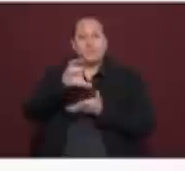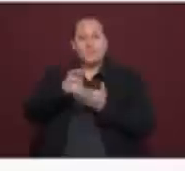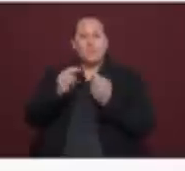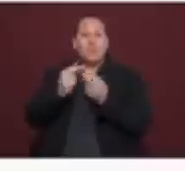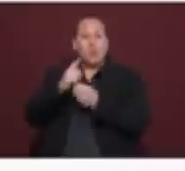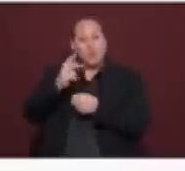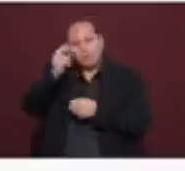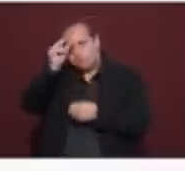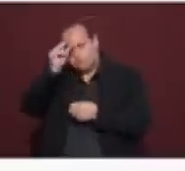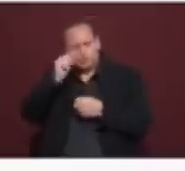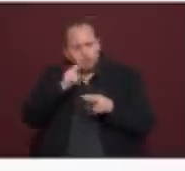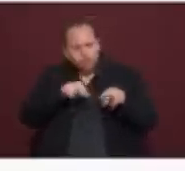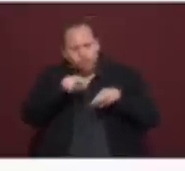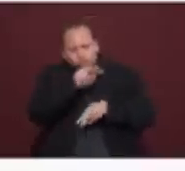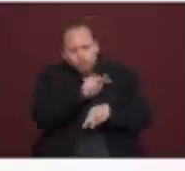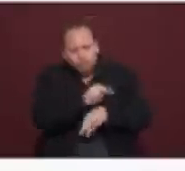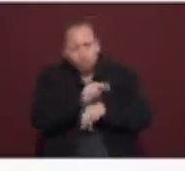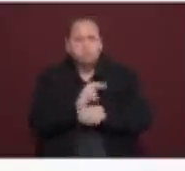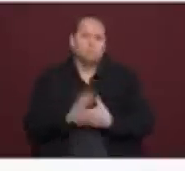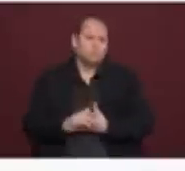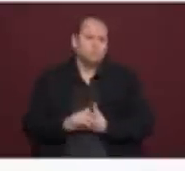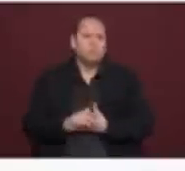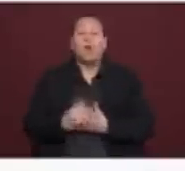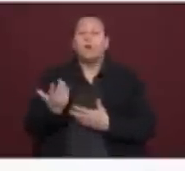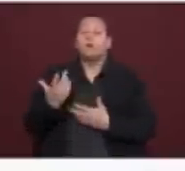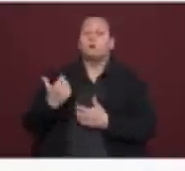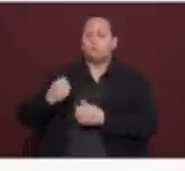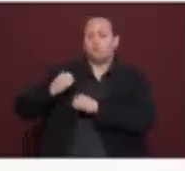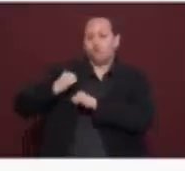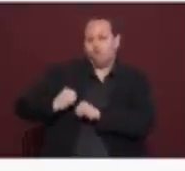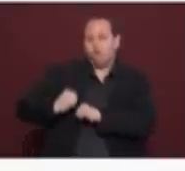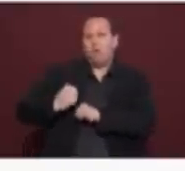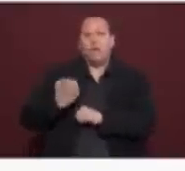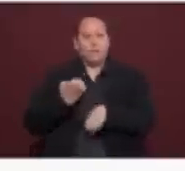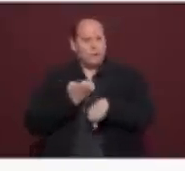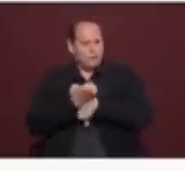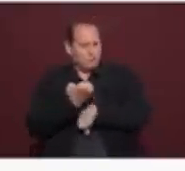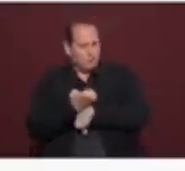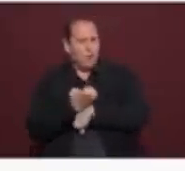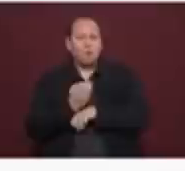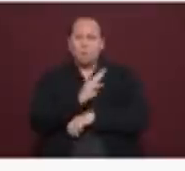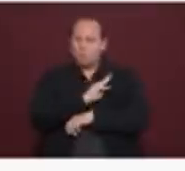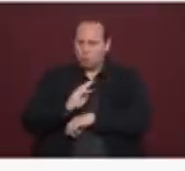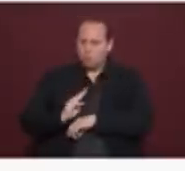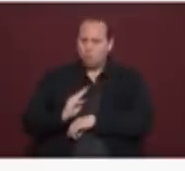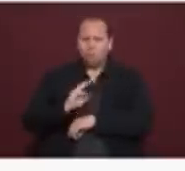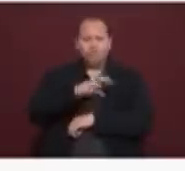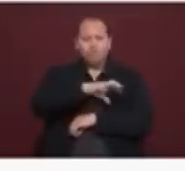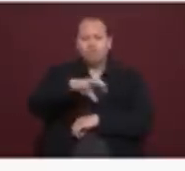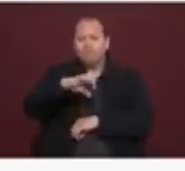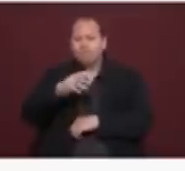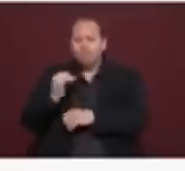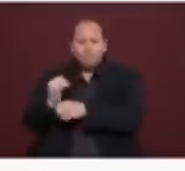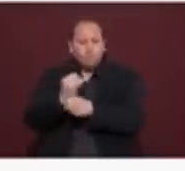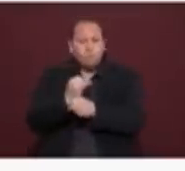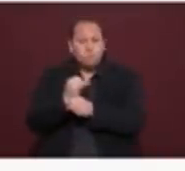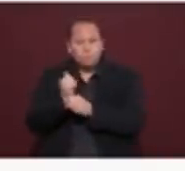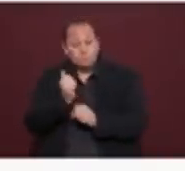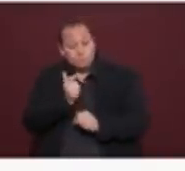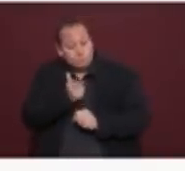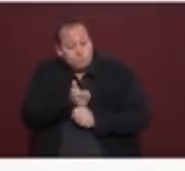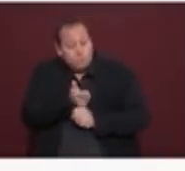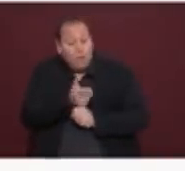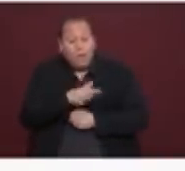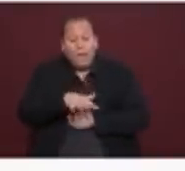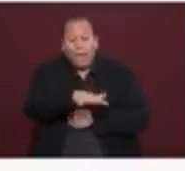inteligencia autoridades estatales municipales tijuana dentro